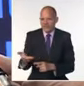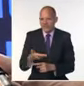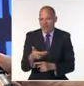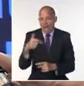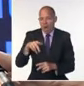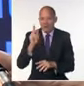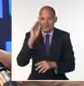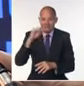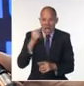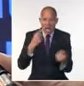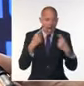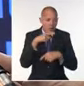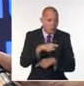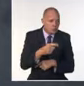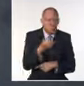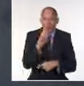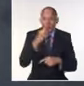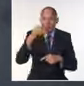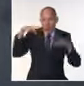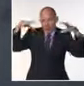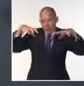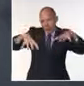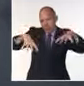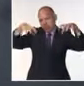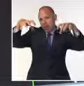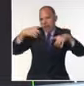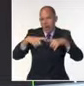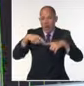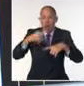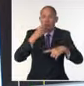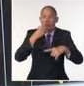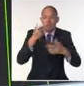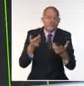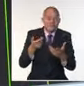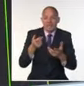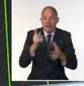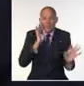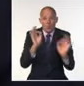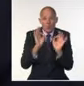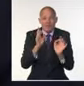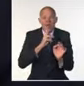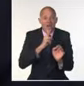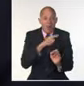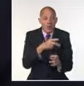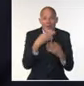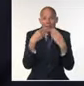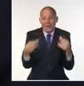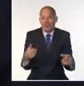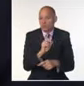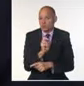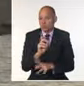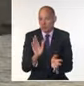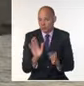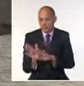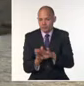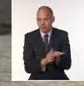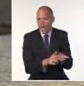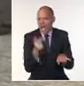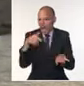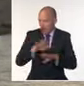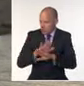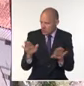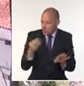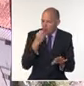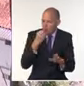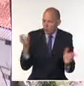también con fenómenos como la sequía. El convenio abre nuevas posibilidades en función del desarrollo hidráulico